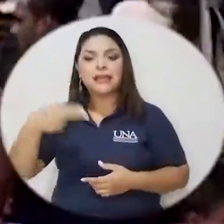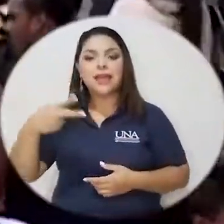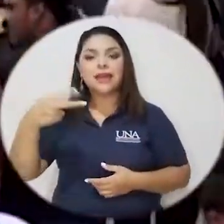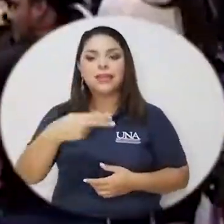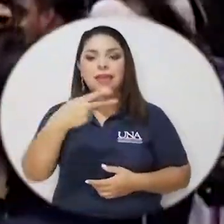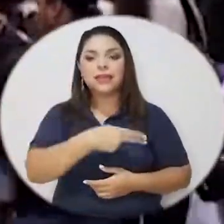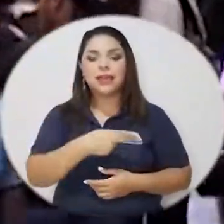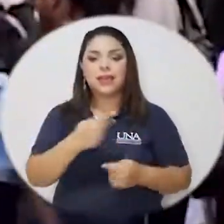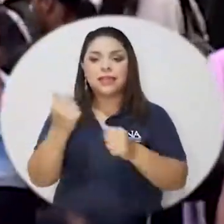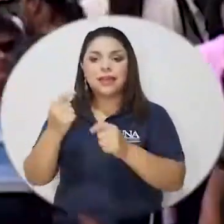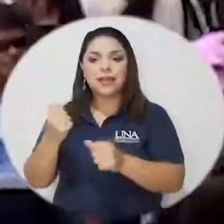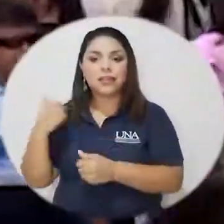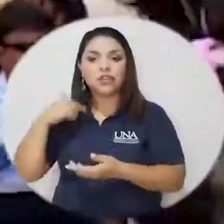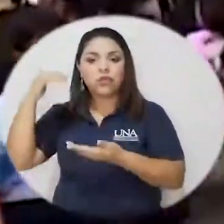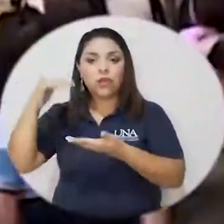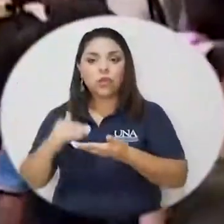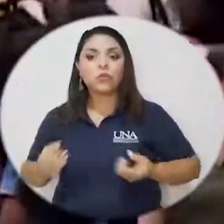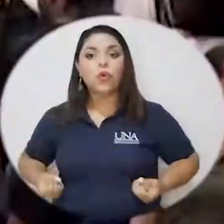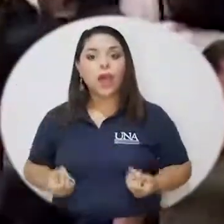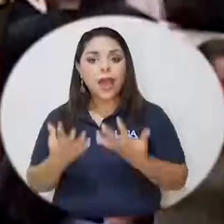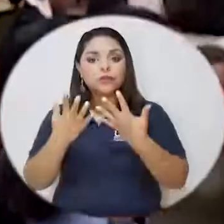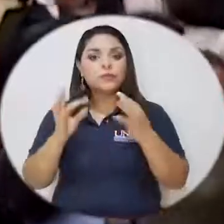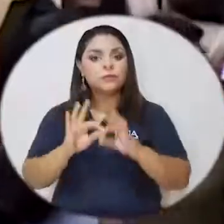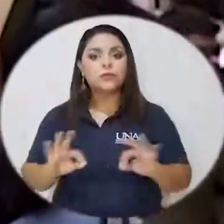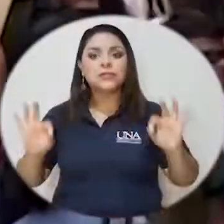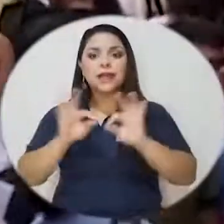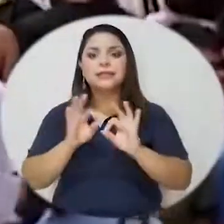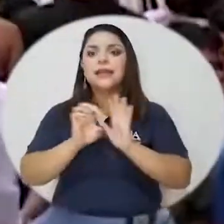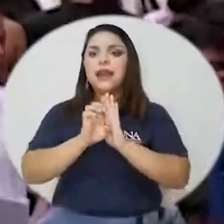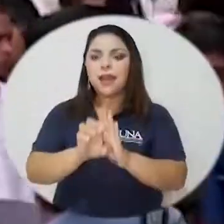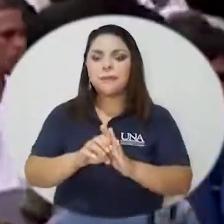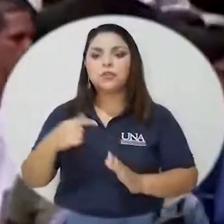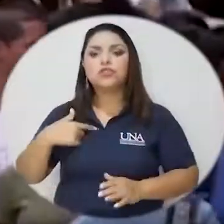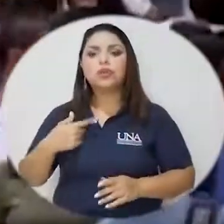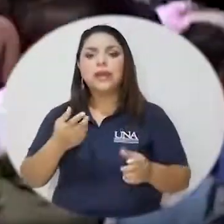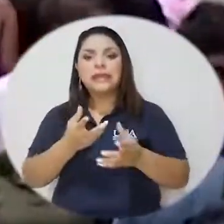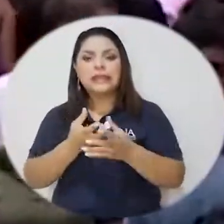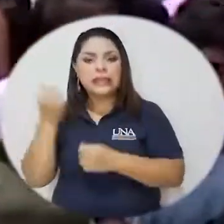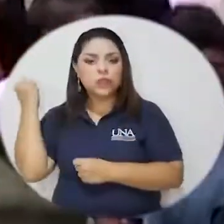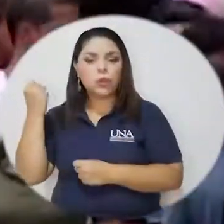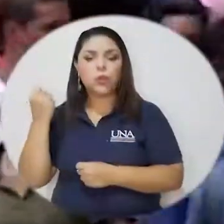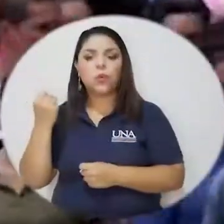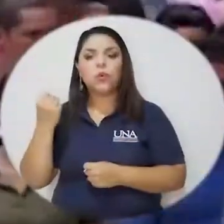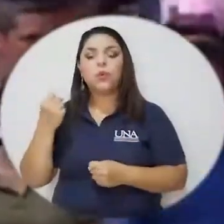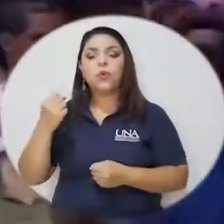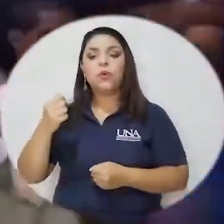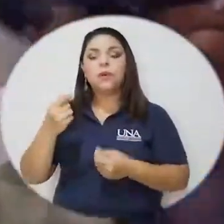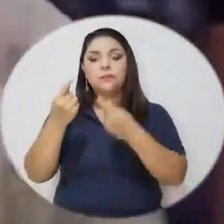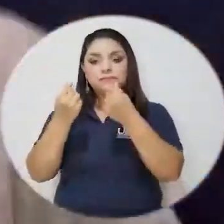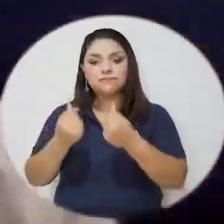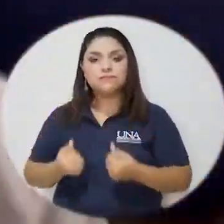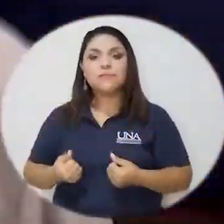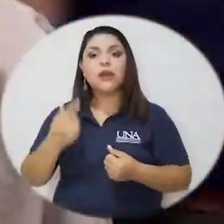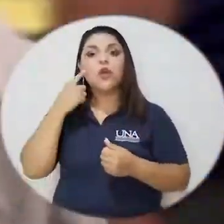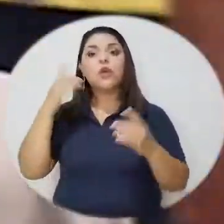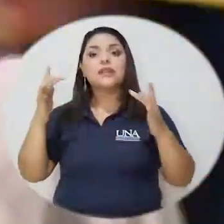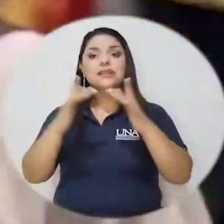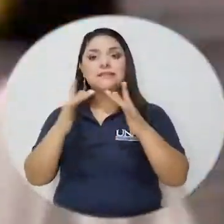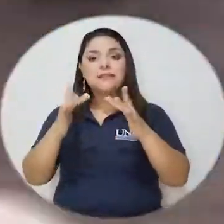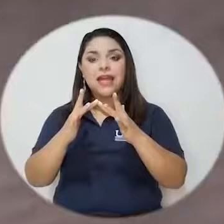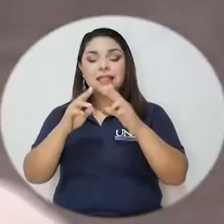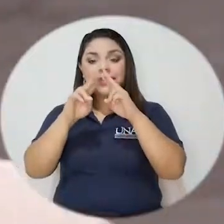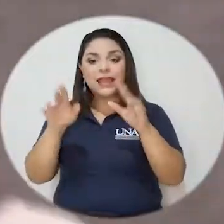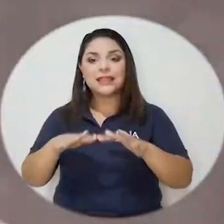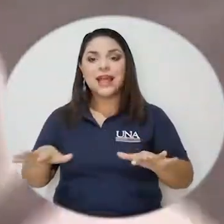si yo reduzco gastos que son importantísimos como conectividad para cerrar la brecha del analfabetismo